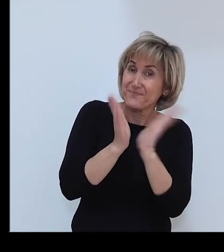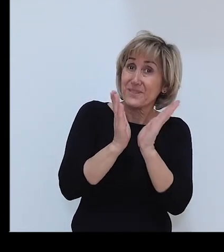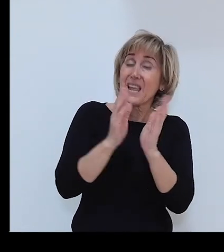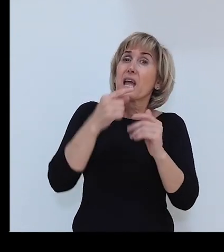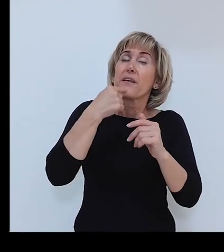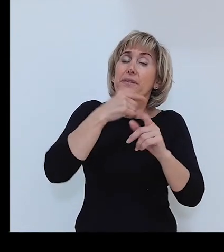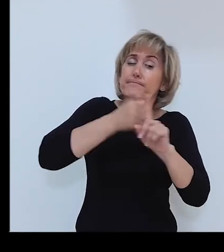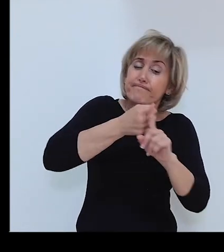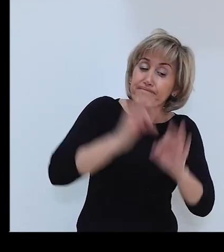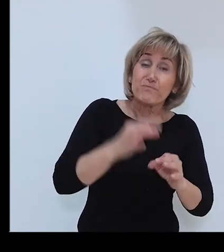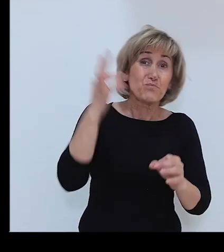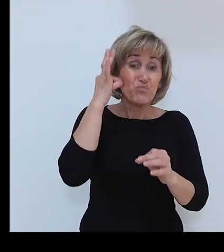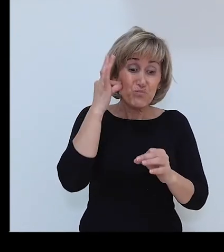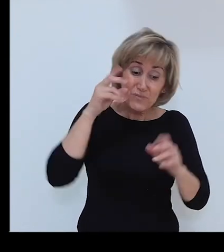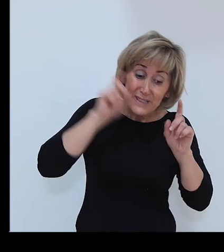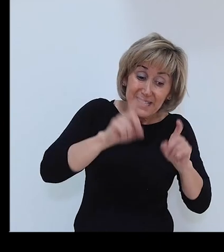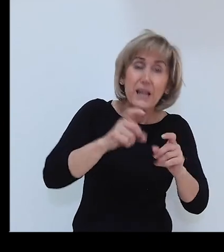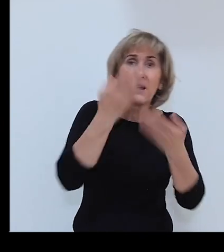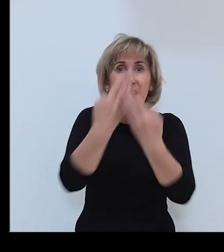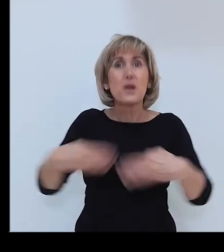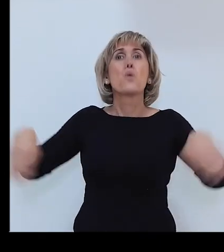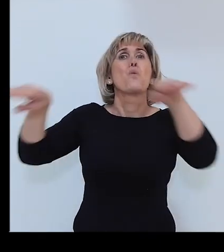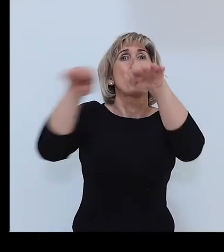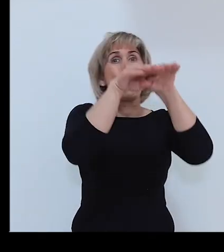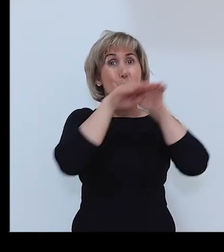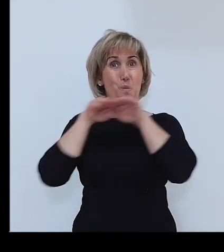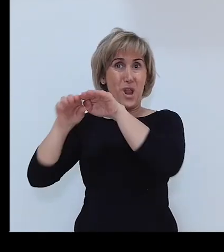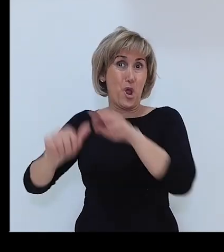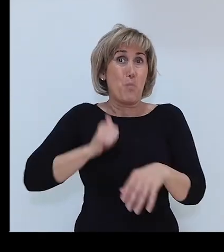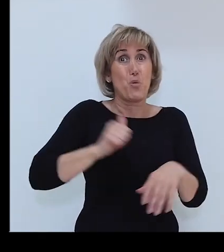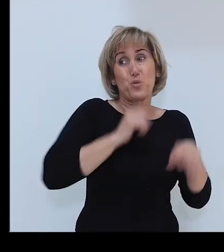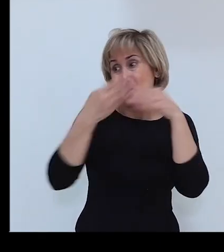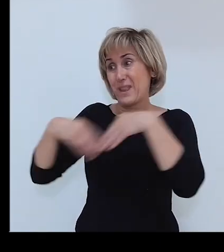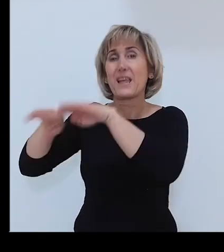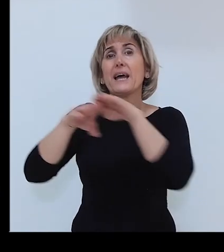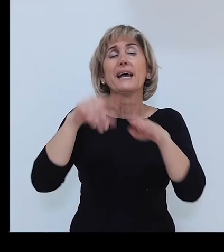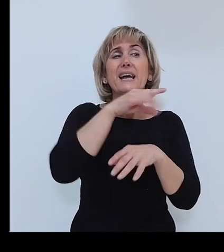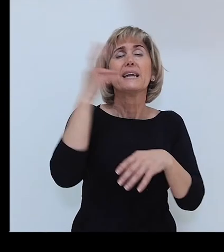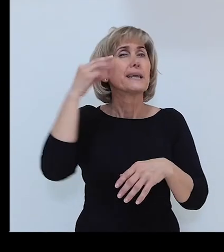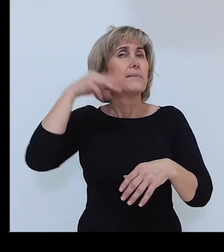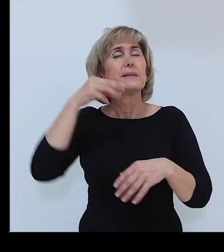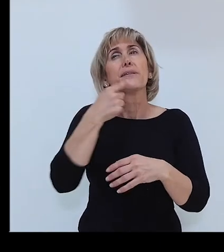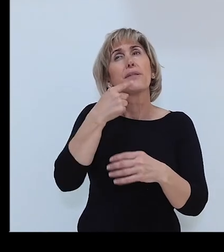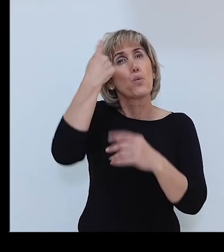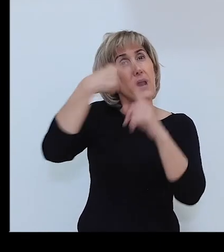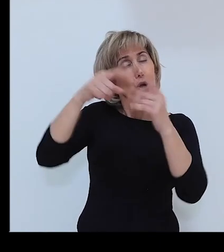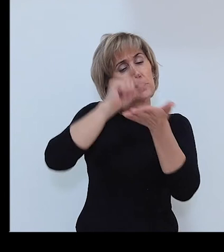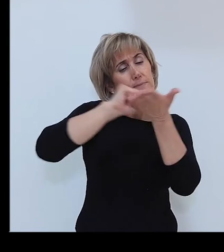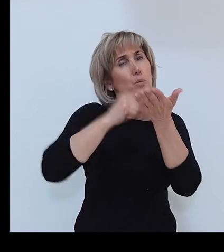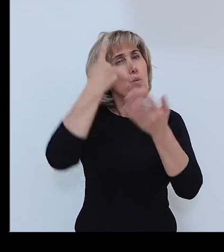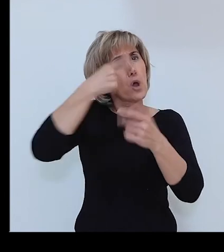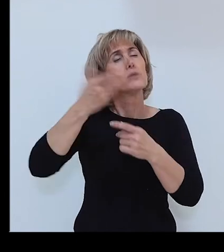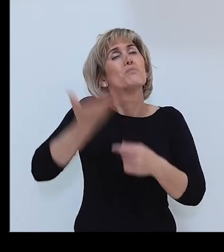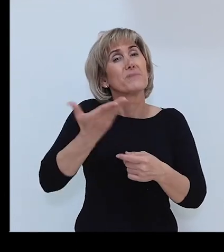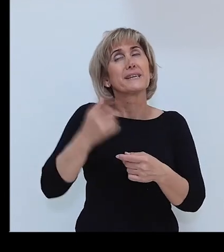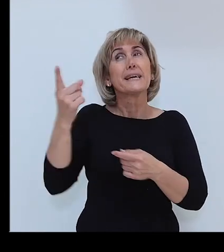infancia, haciendo hincapié en la educación de las mujeres para tener las mismas oportunidades. Ella habla